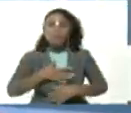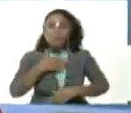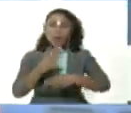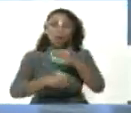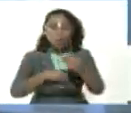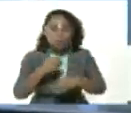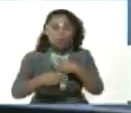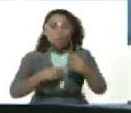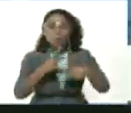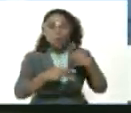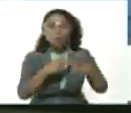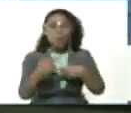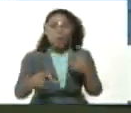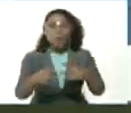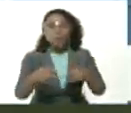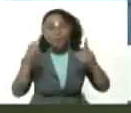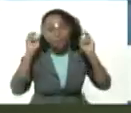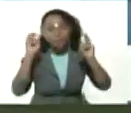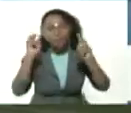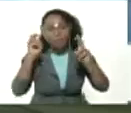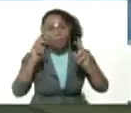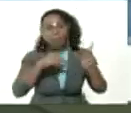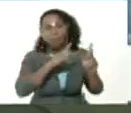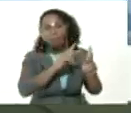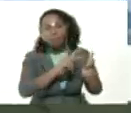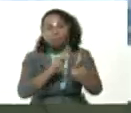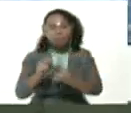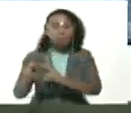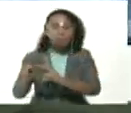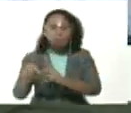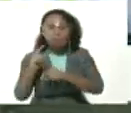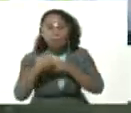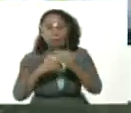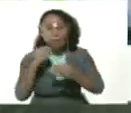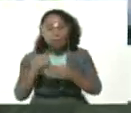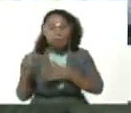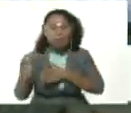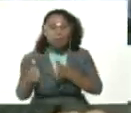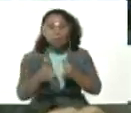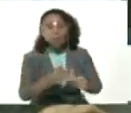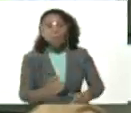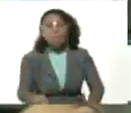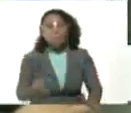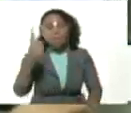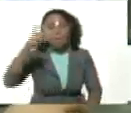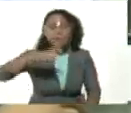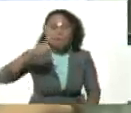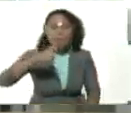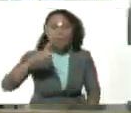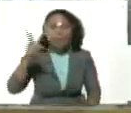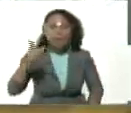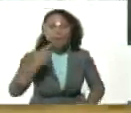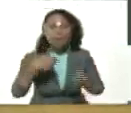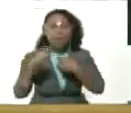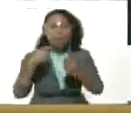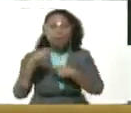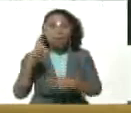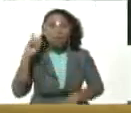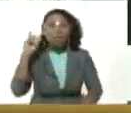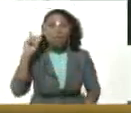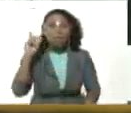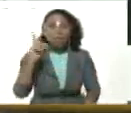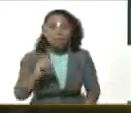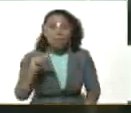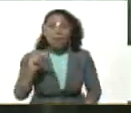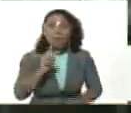las producciones de metas programadas y llevar estos rublos de primera necesidad al comercio y también a